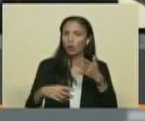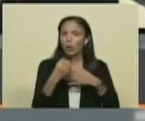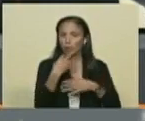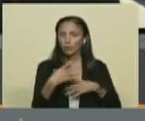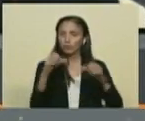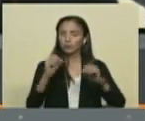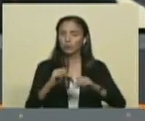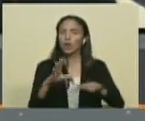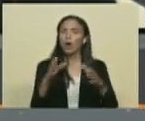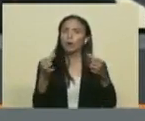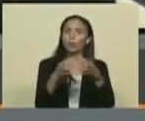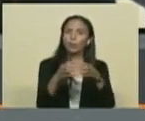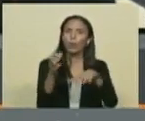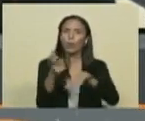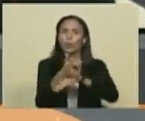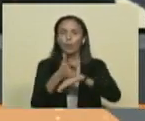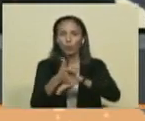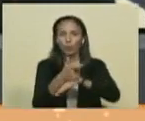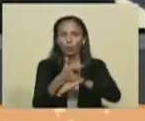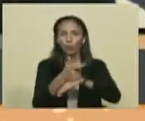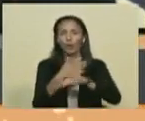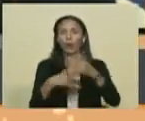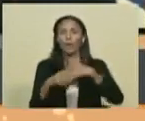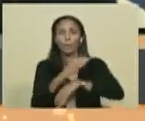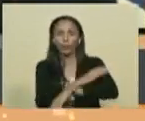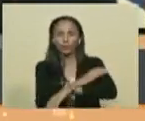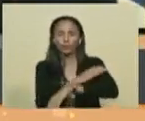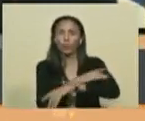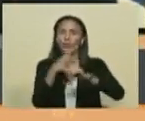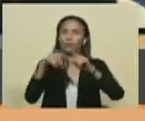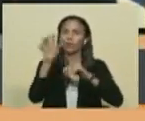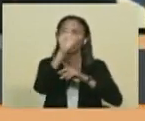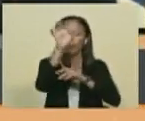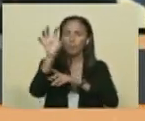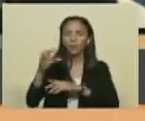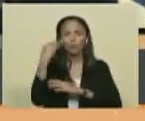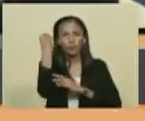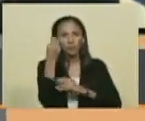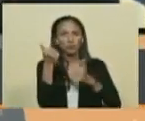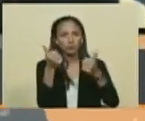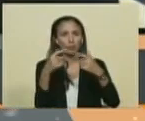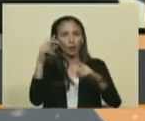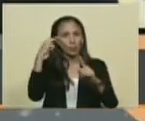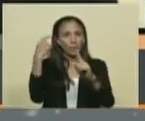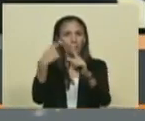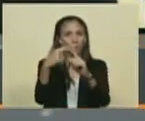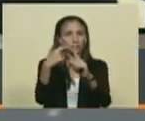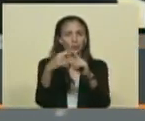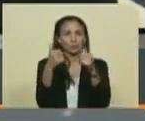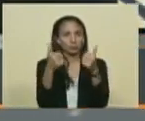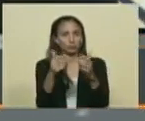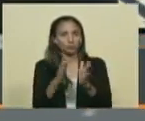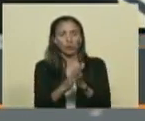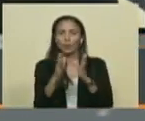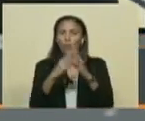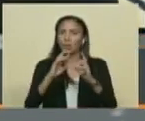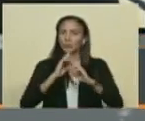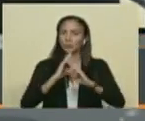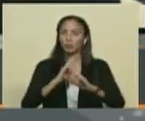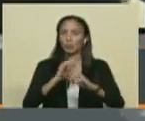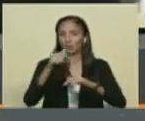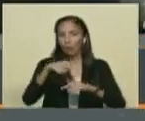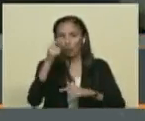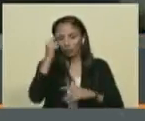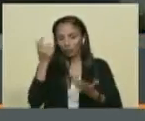de la izquierda y la derecha de América Latina han coincidido en señalar y calificar como positivo los resultados alcanzados el día de